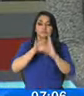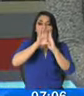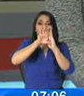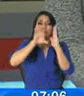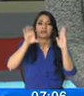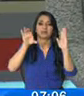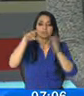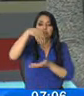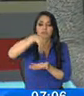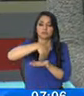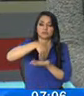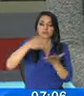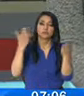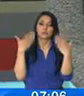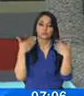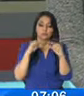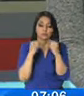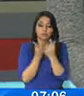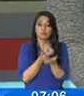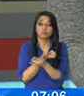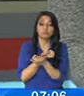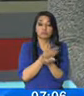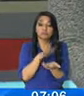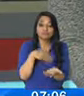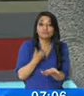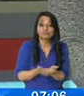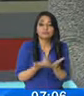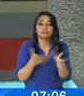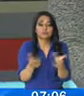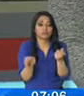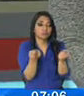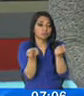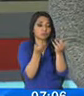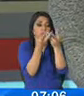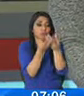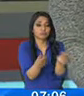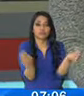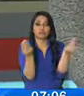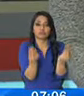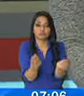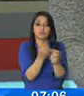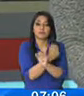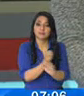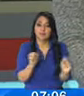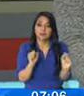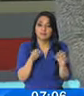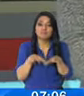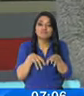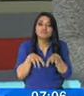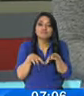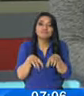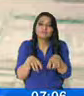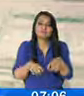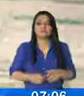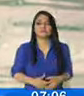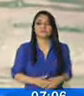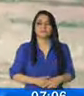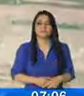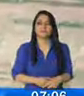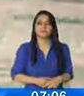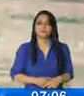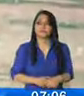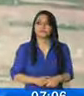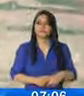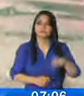el centro de Guayaquil miembros del cuerpo de bomberos llegaron al sitio y lograron sofocar las damas y rescatar a un cachorro